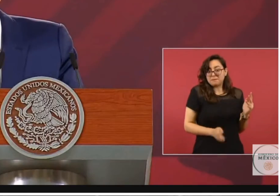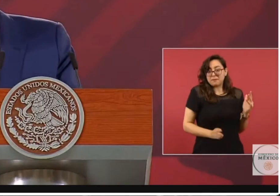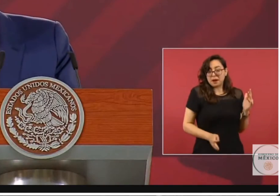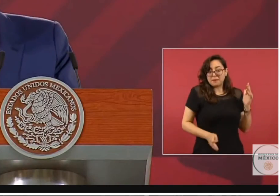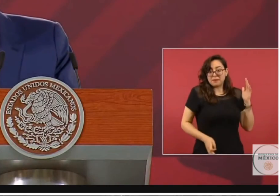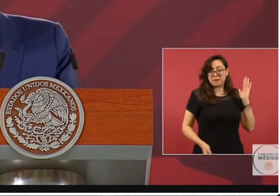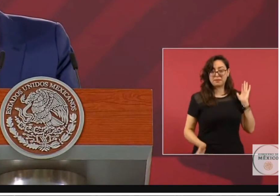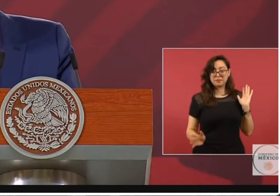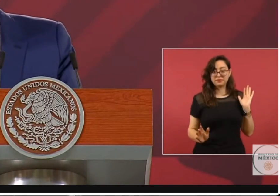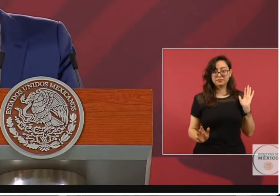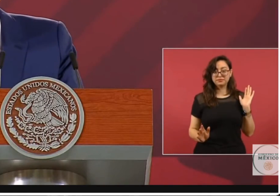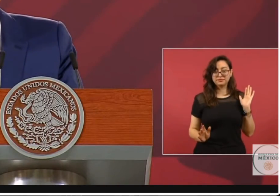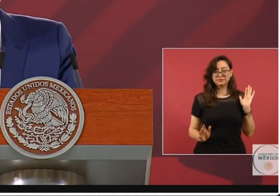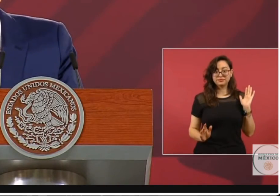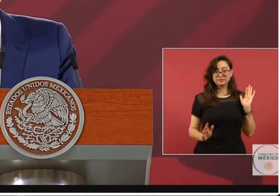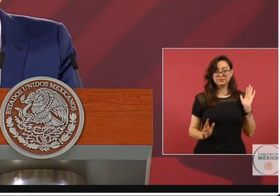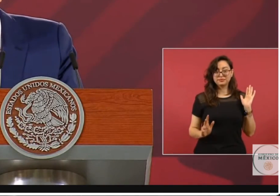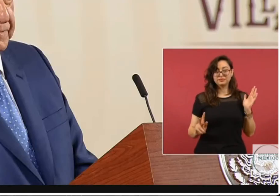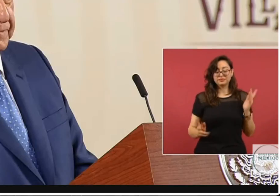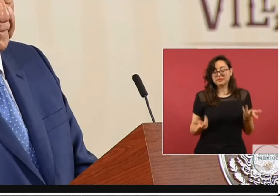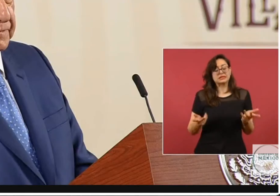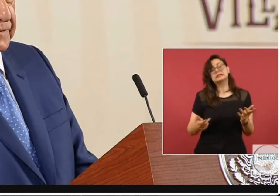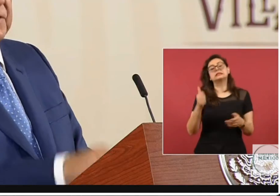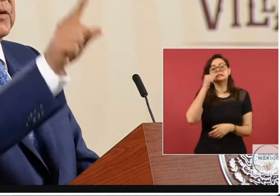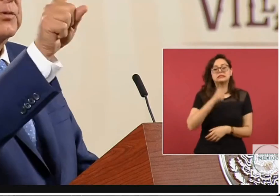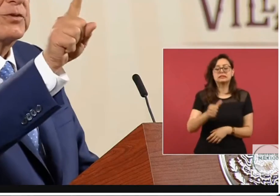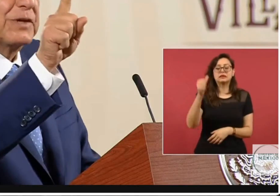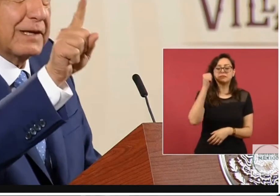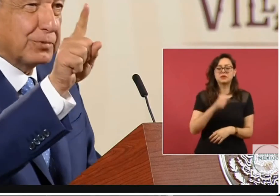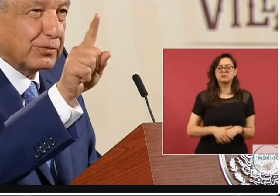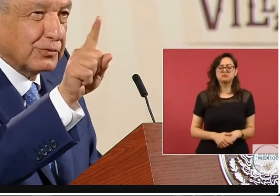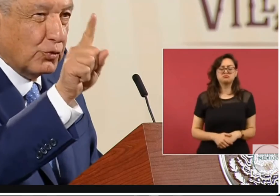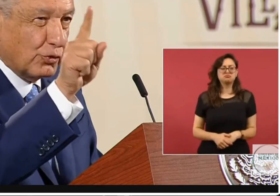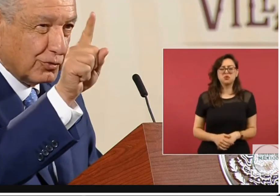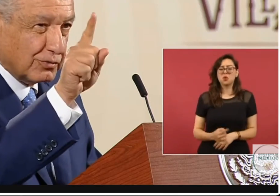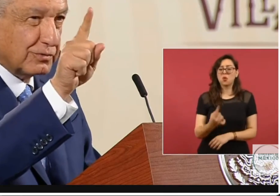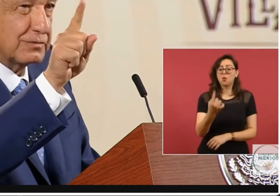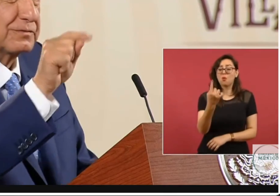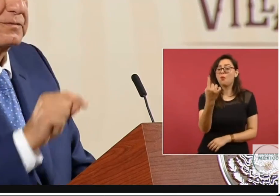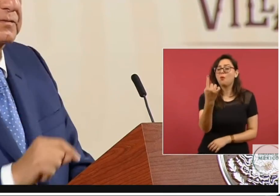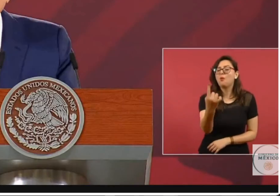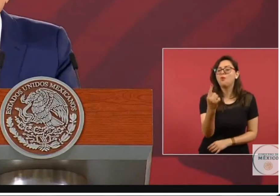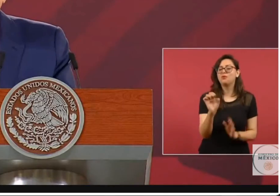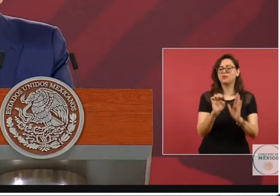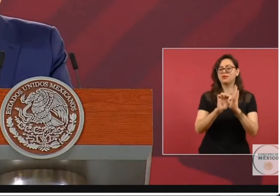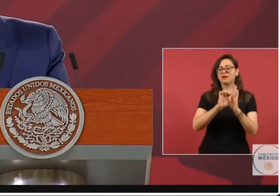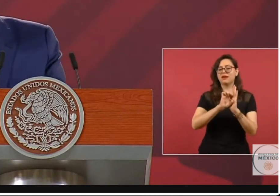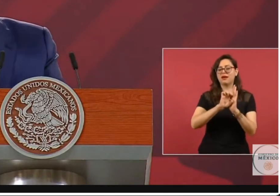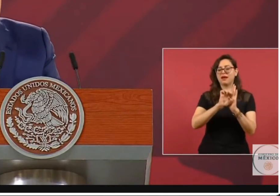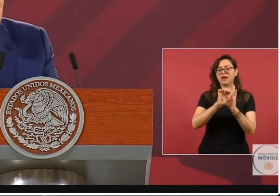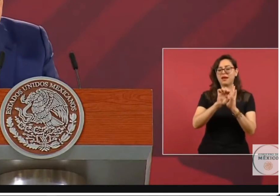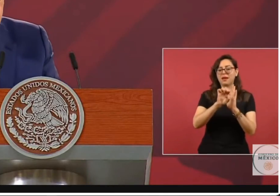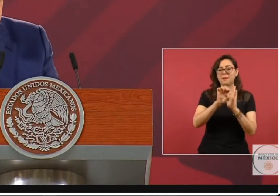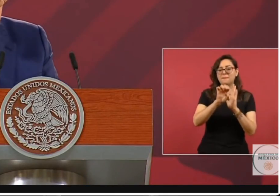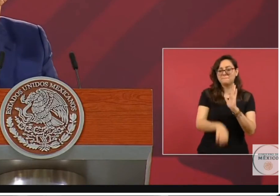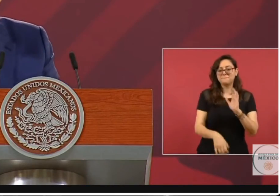ratificadas en el Poder Judicial. Nada más voy a poner un ejemplo, uno, y a ver que me